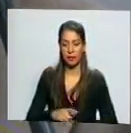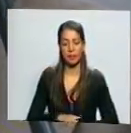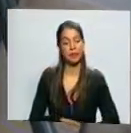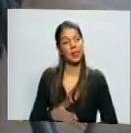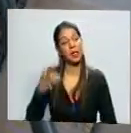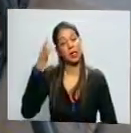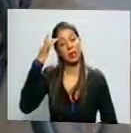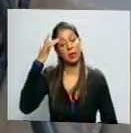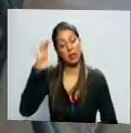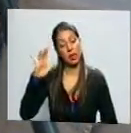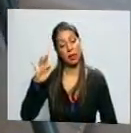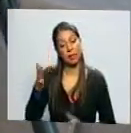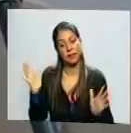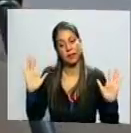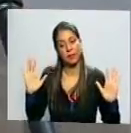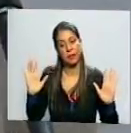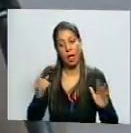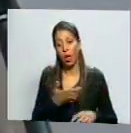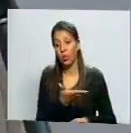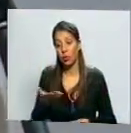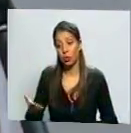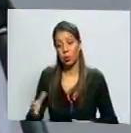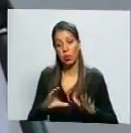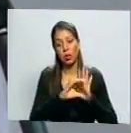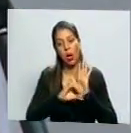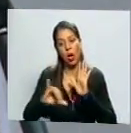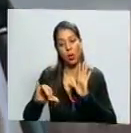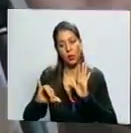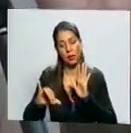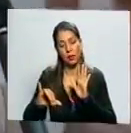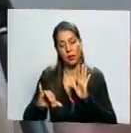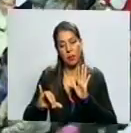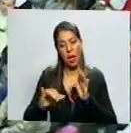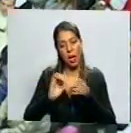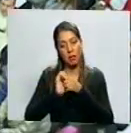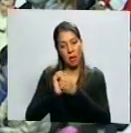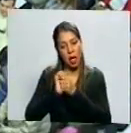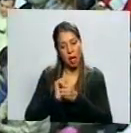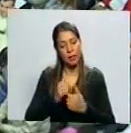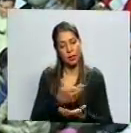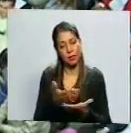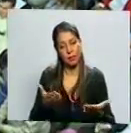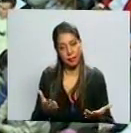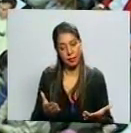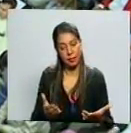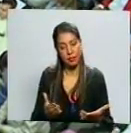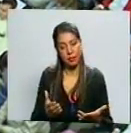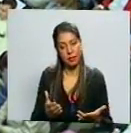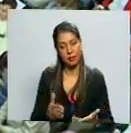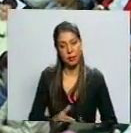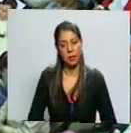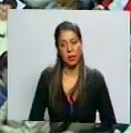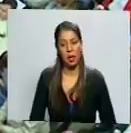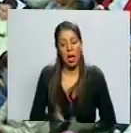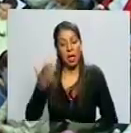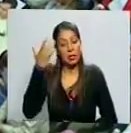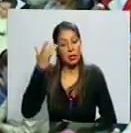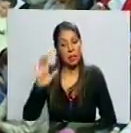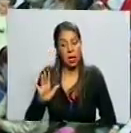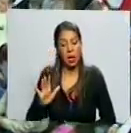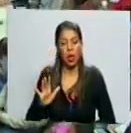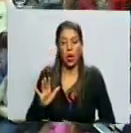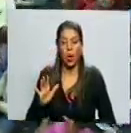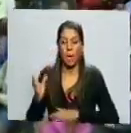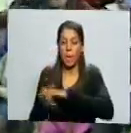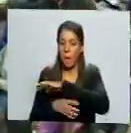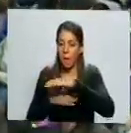Creo, queridos constituyentes, queridos camaradas, que a pesar de los